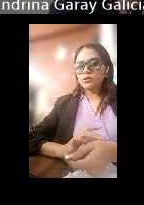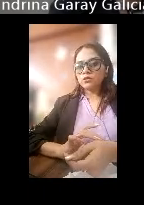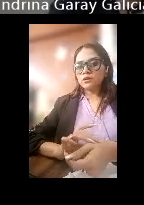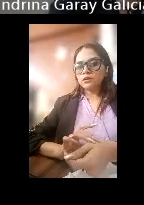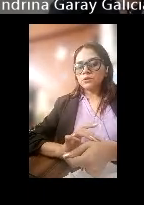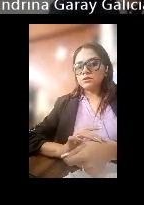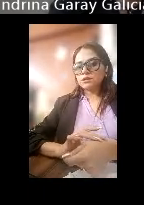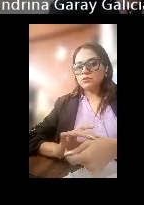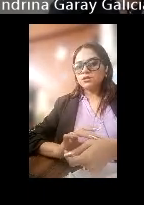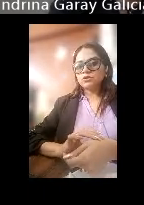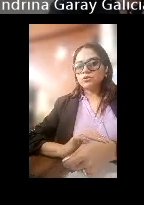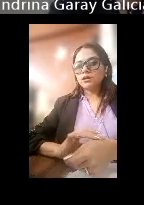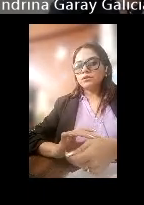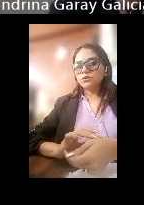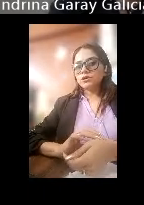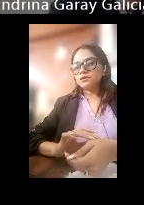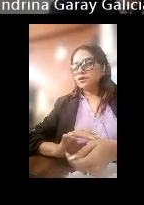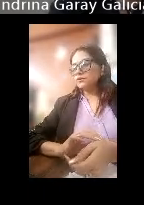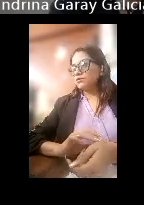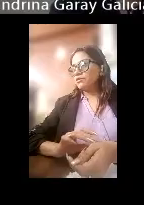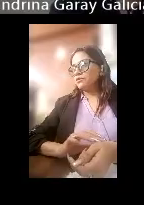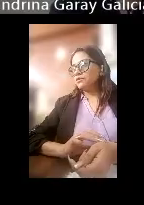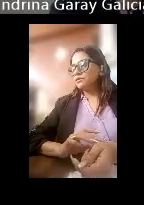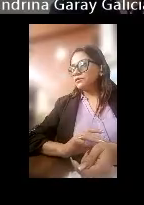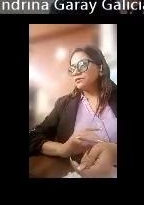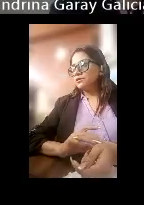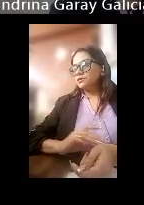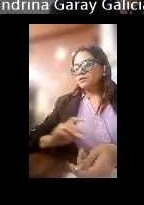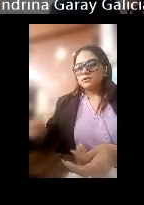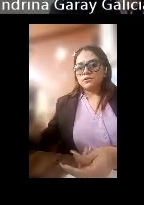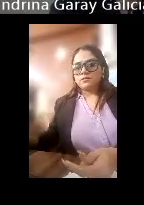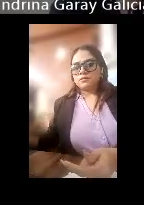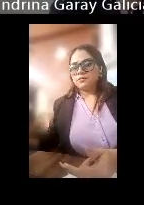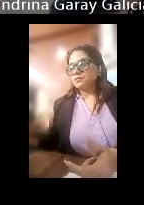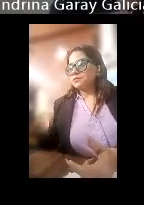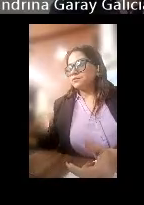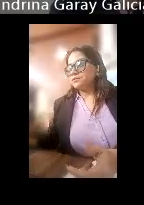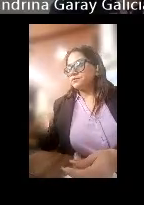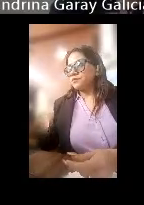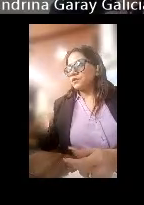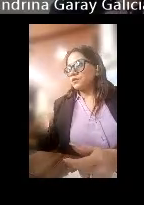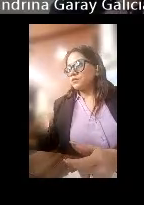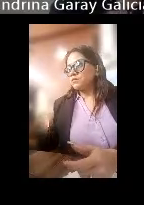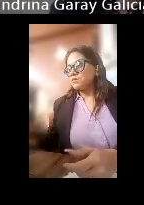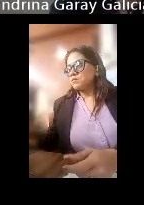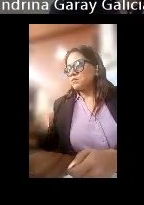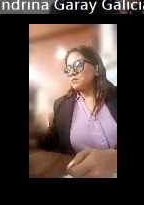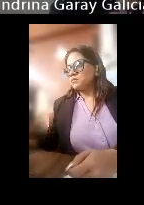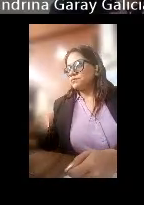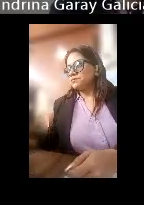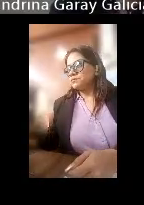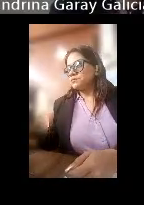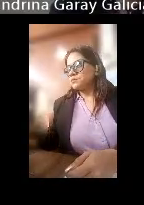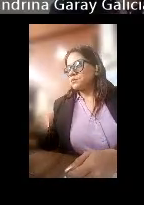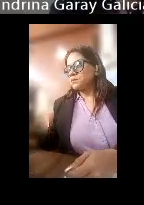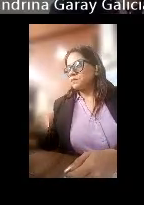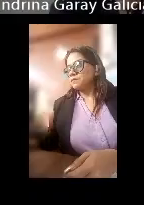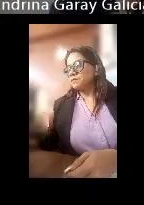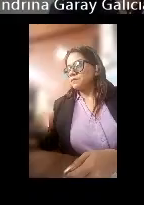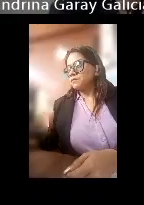tener evento en Chilpancingo. Y bueno, en muchos lugares se hacen eventos por motivo de la ola de